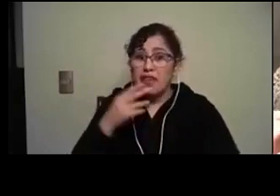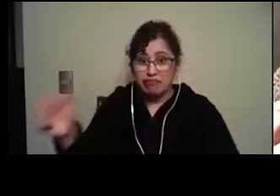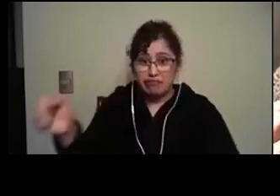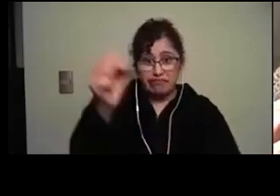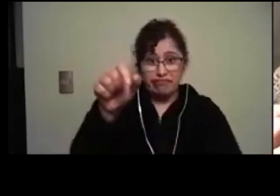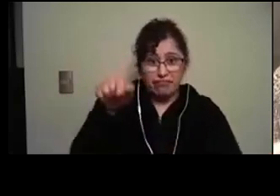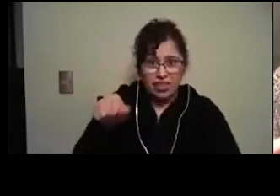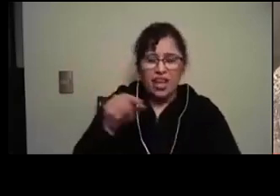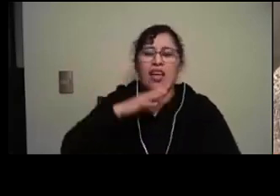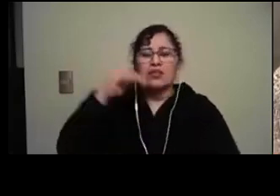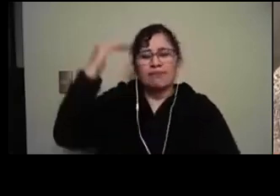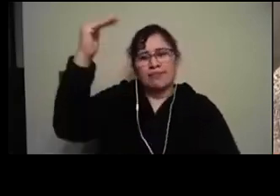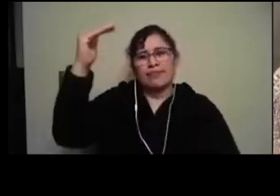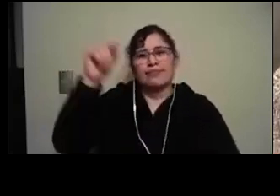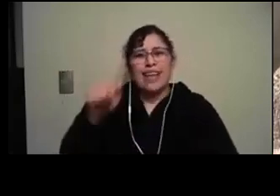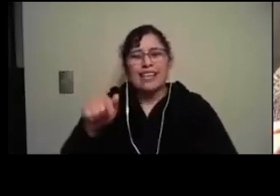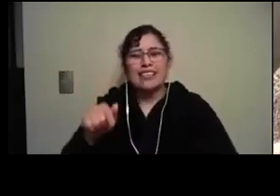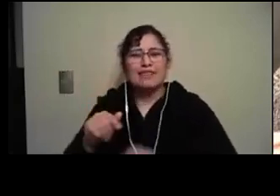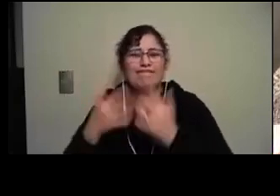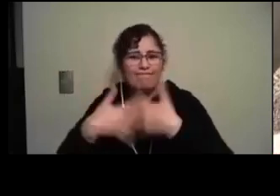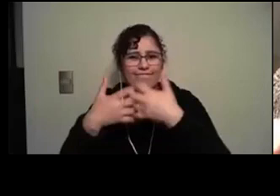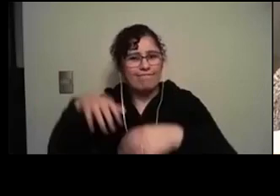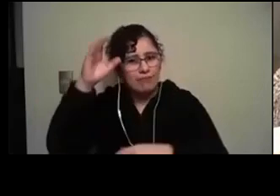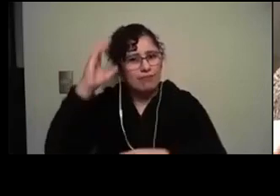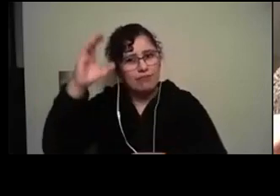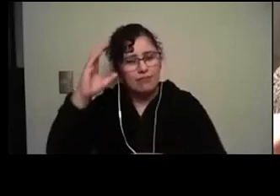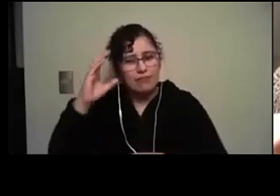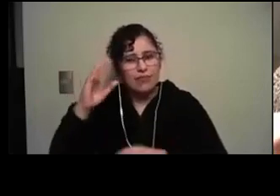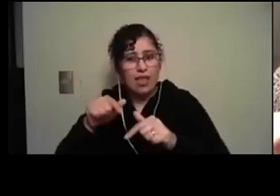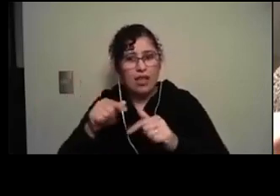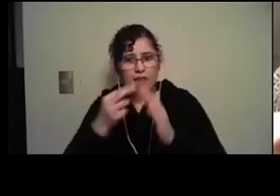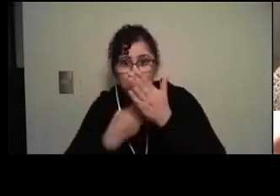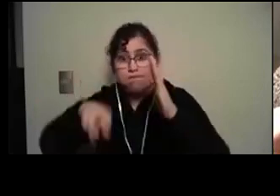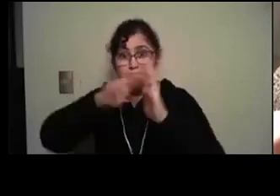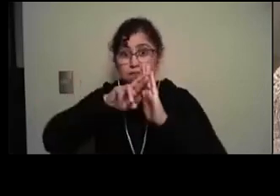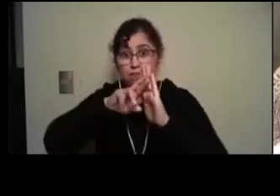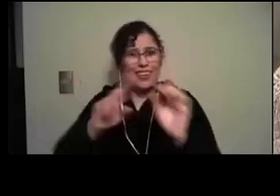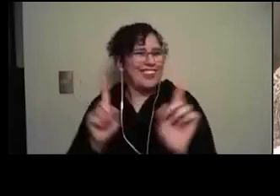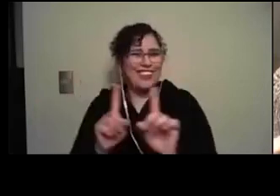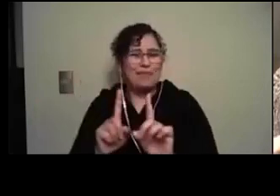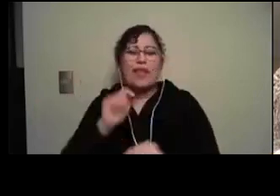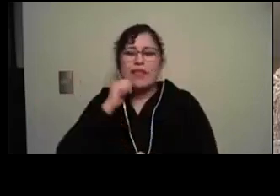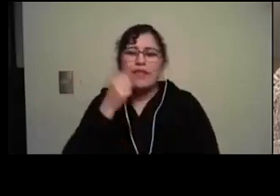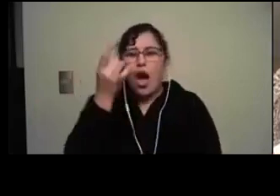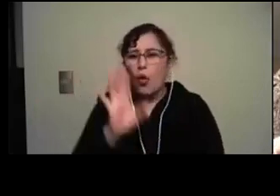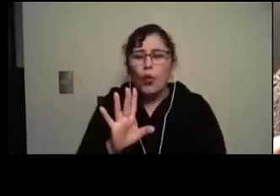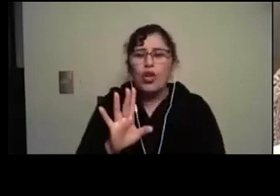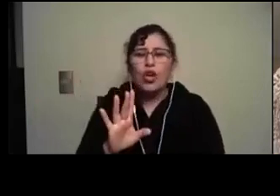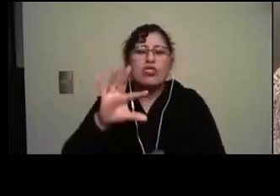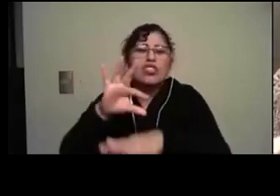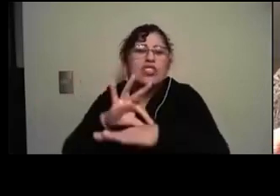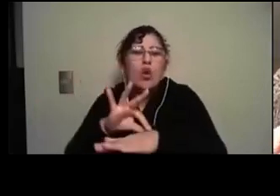¿ya? Significa que la persona adulto mayor va a estar en mucho mejor condiciones de salud, que va a estar limpio, que va a